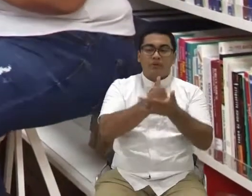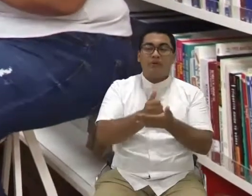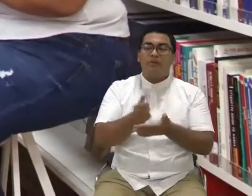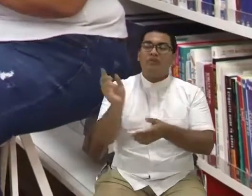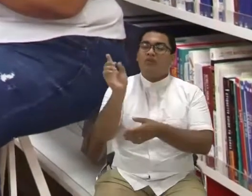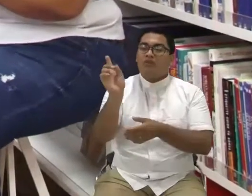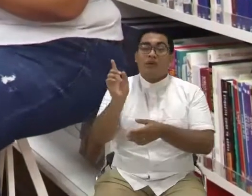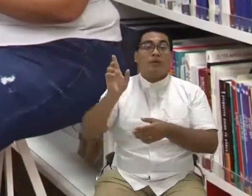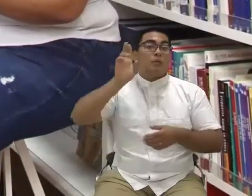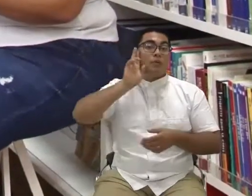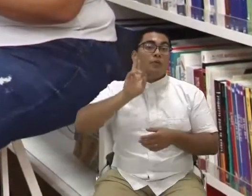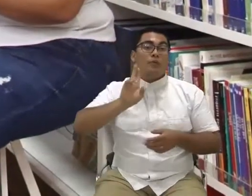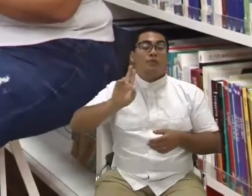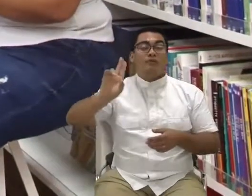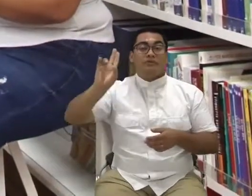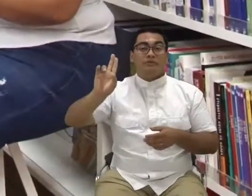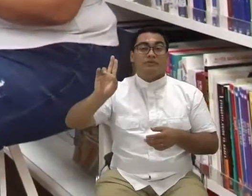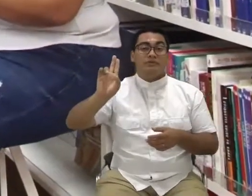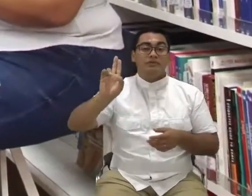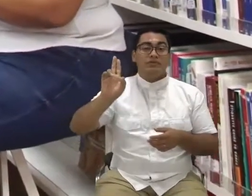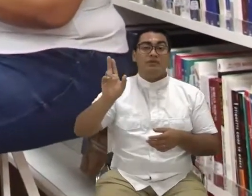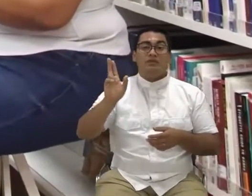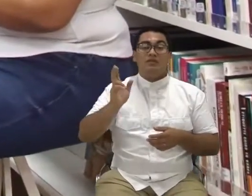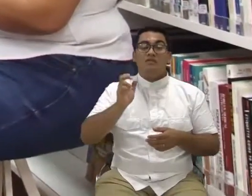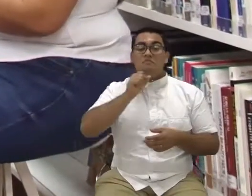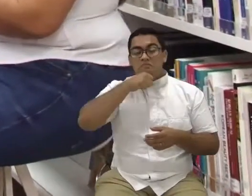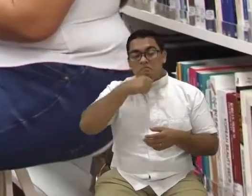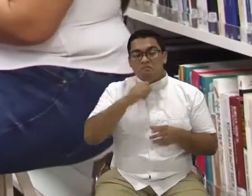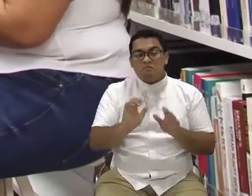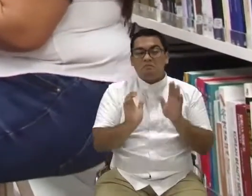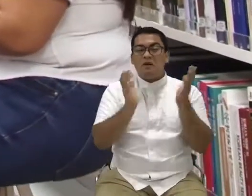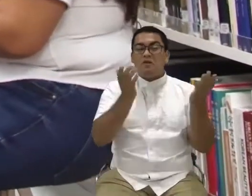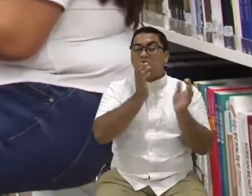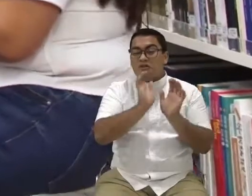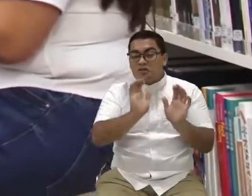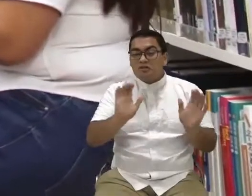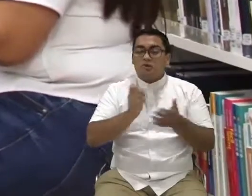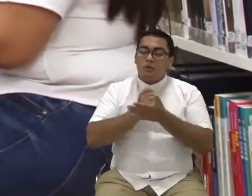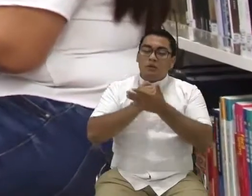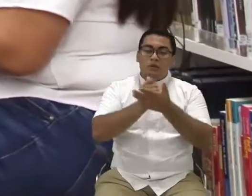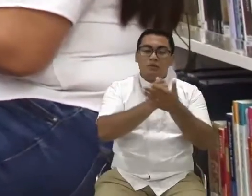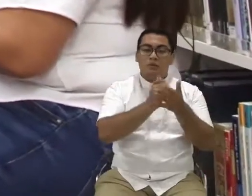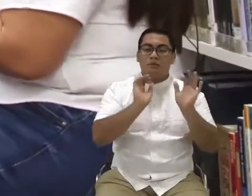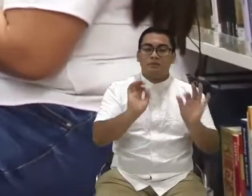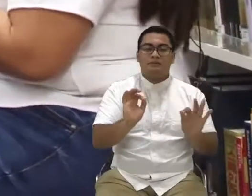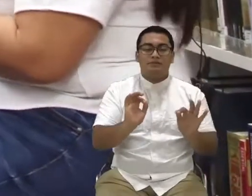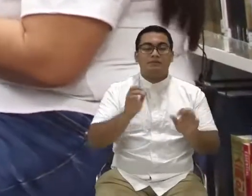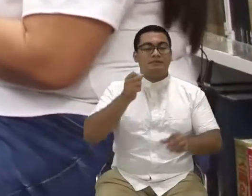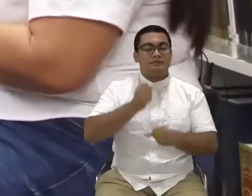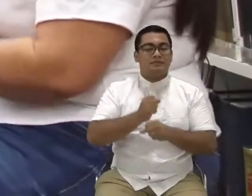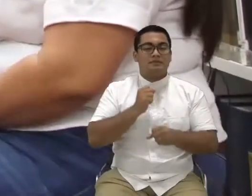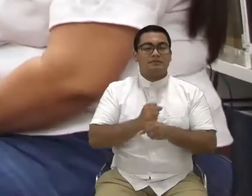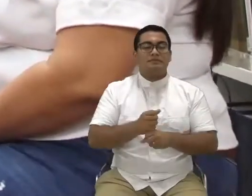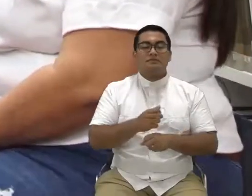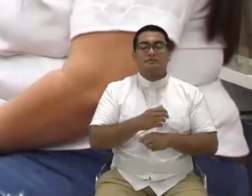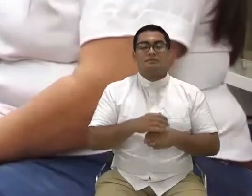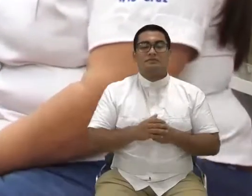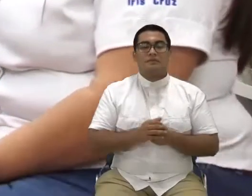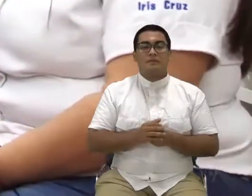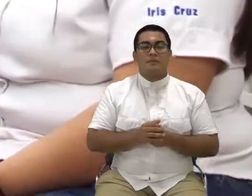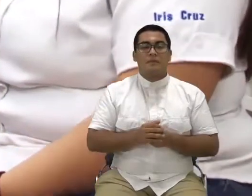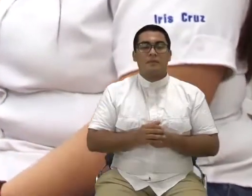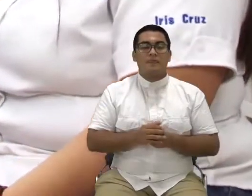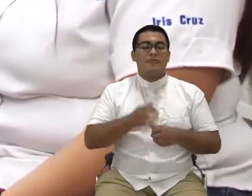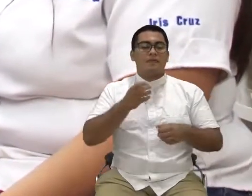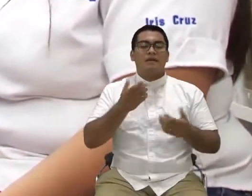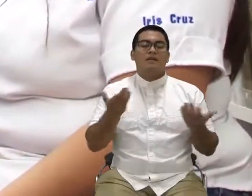en la universidad, los adultos mayores y los niños. Entonces nosotros como jóvenes debemos de ponernos al frente y estamos trabajando en eso.